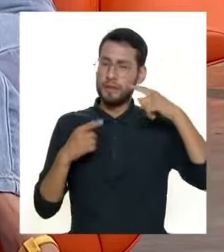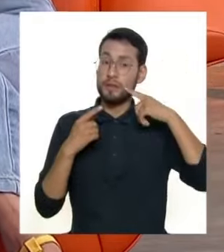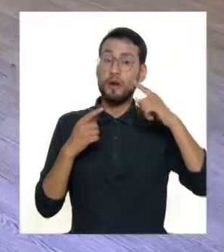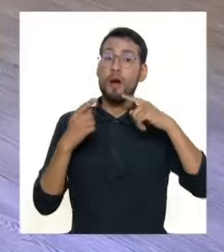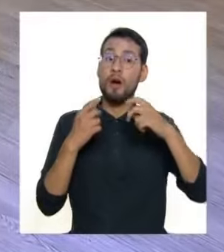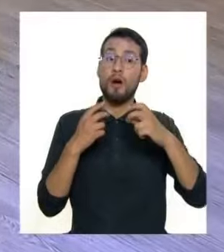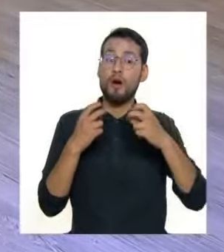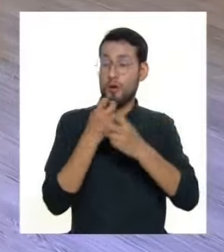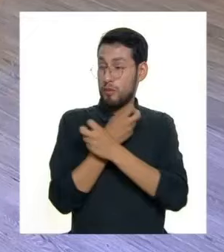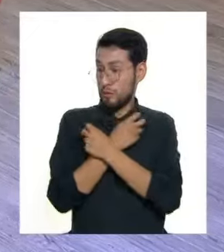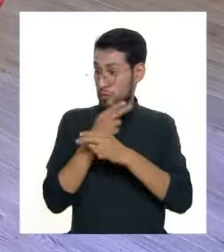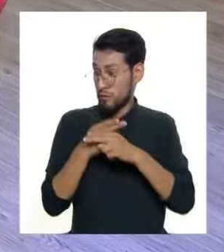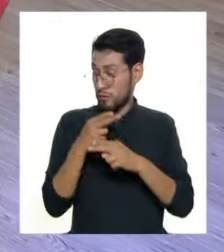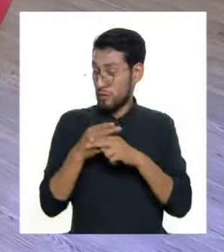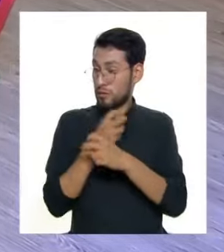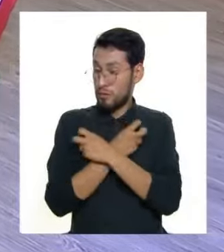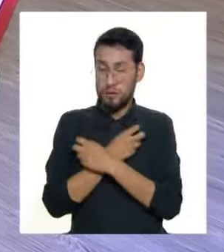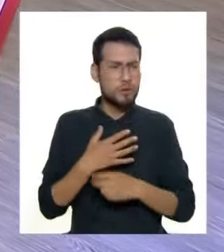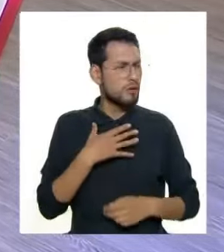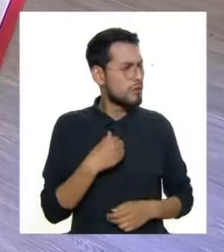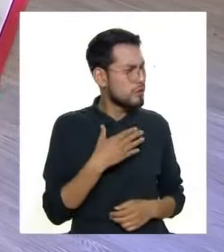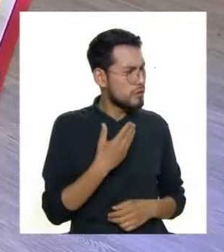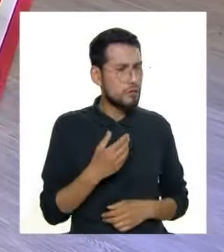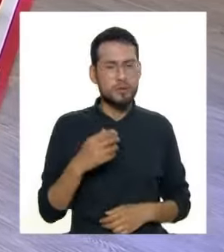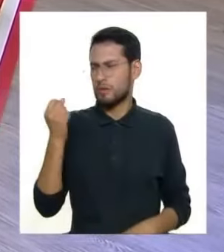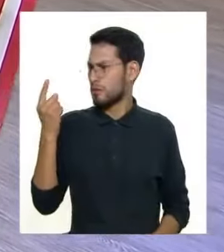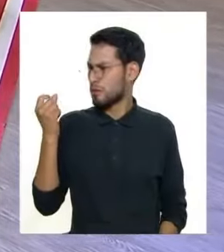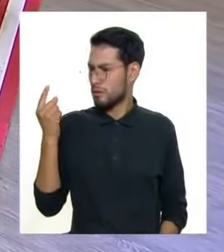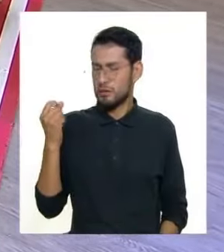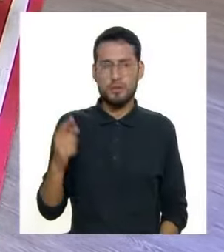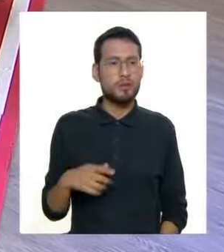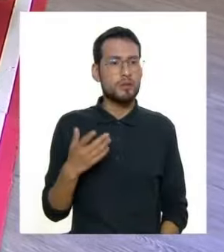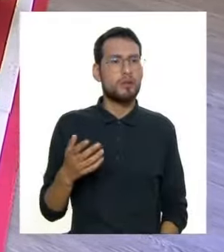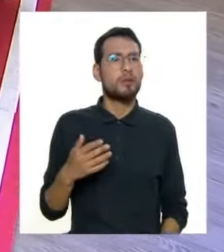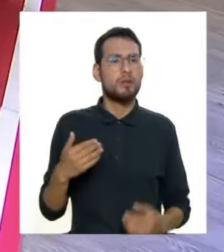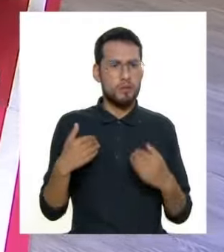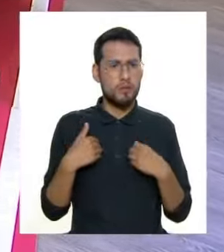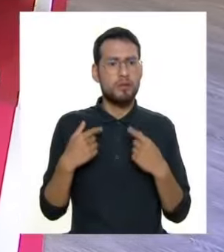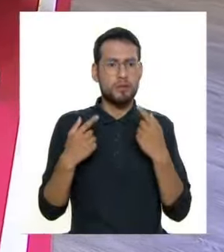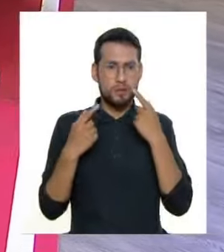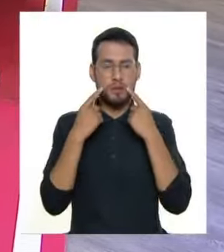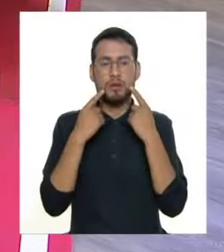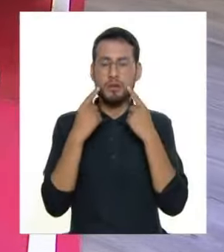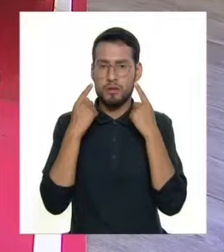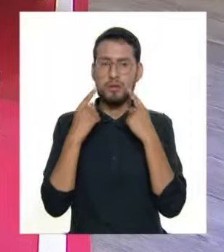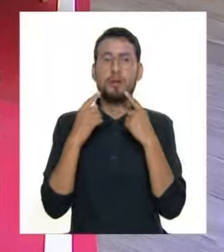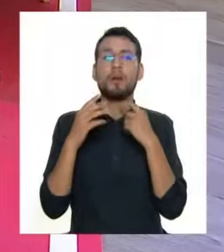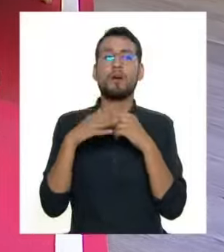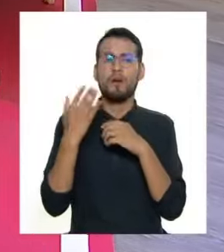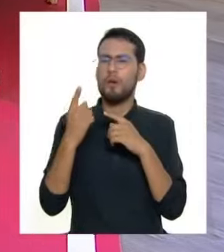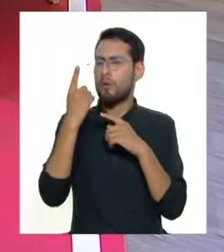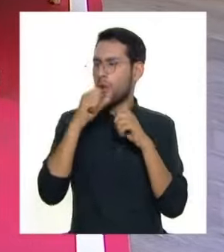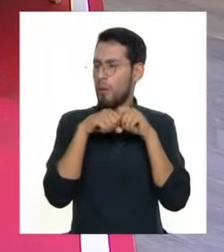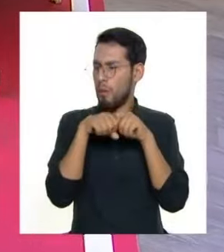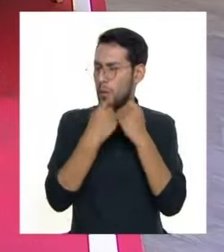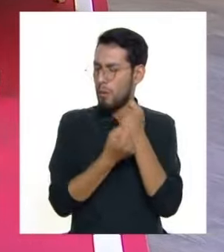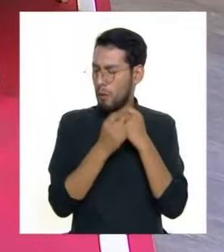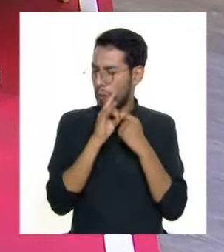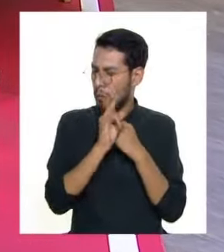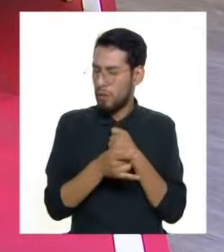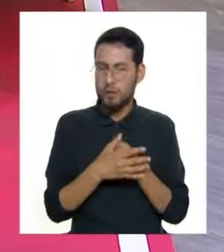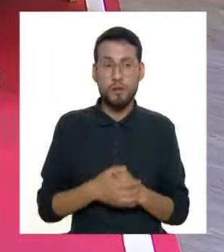de hueso, si no me equivoco, se llaman así. ¿Qué edad tiene? Tiene 11 años. Ya tiene algunos, ¿ok? Y se le ha roto.